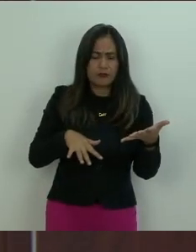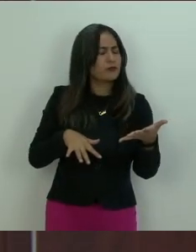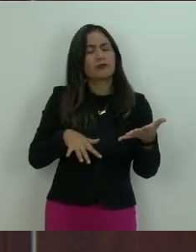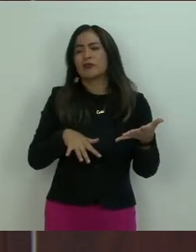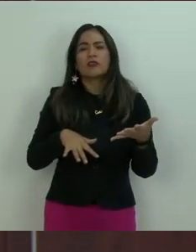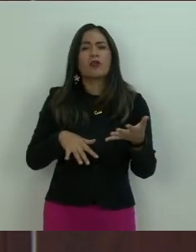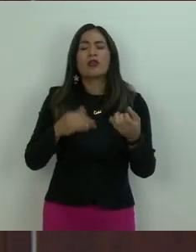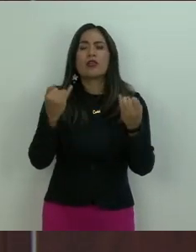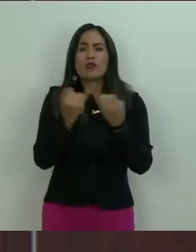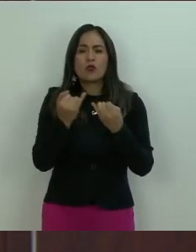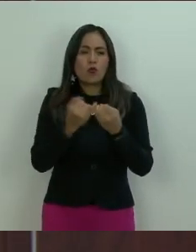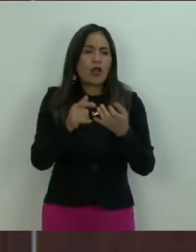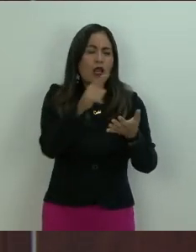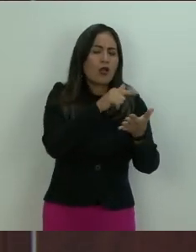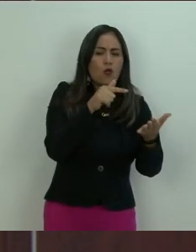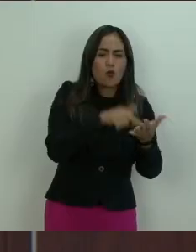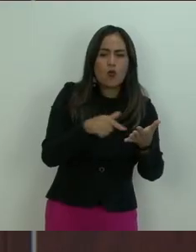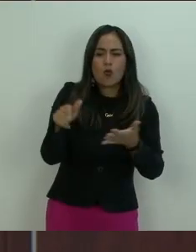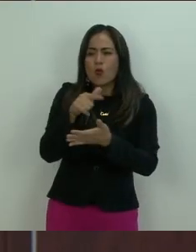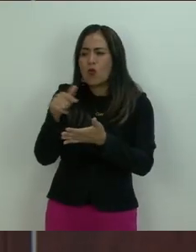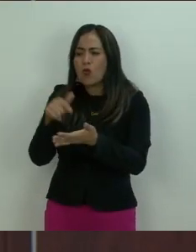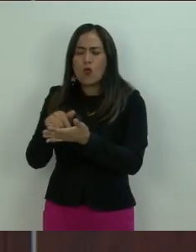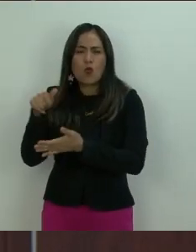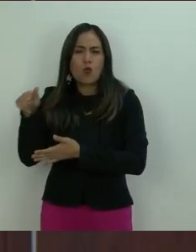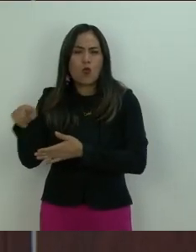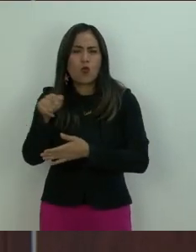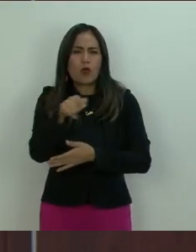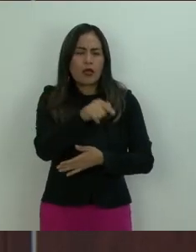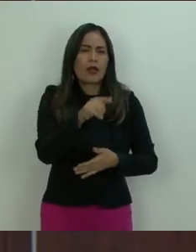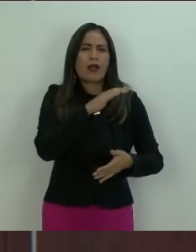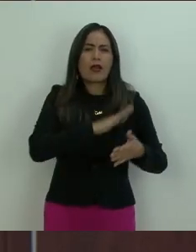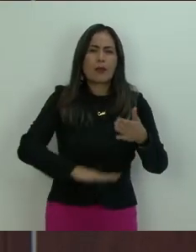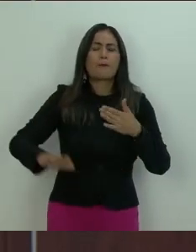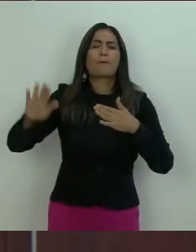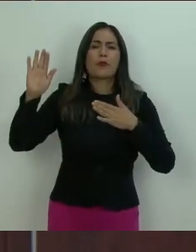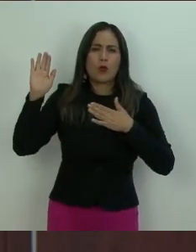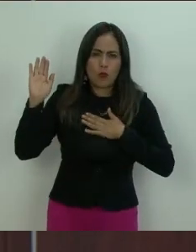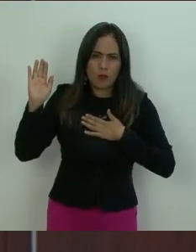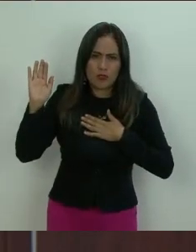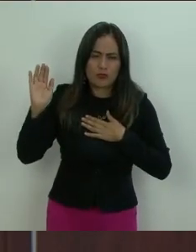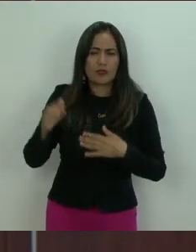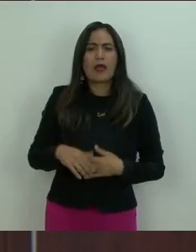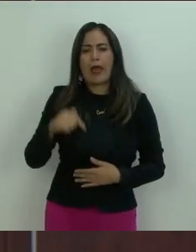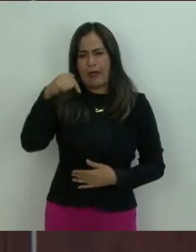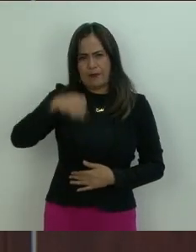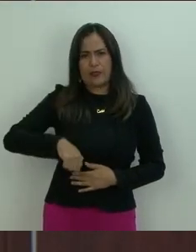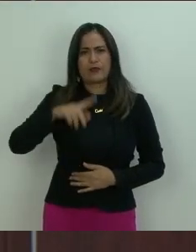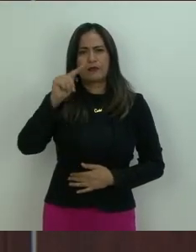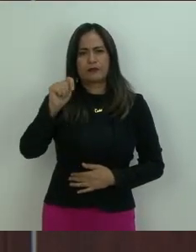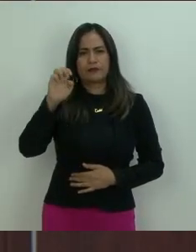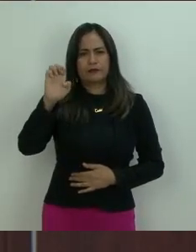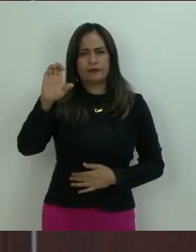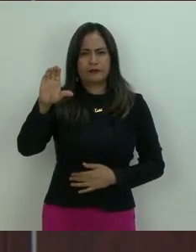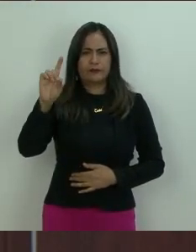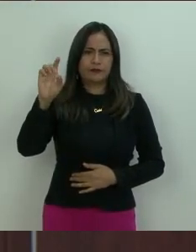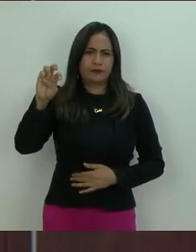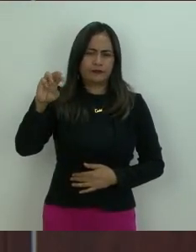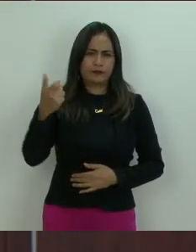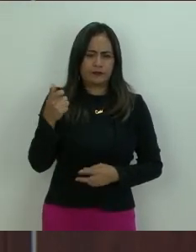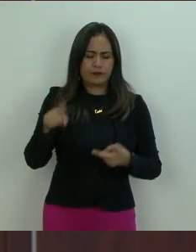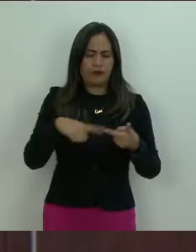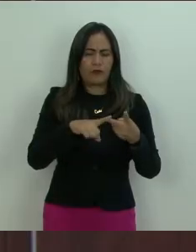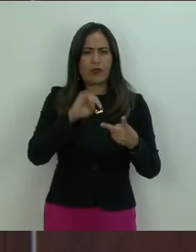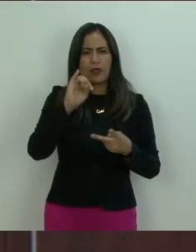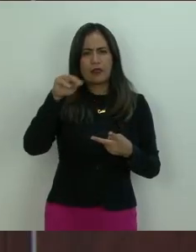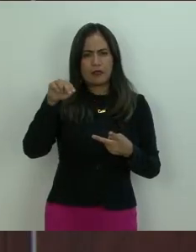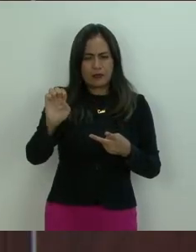específicamente en cada lugar dónde estaría el compromiso, y para mí el Tribunal Electoral y el